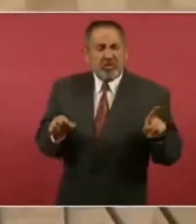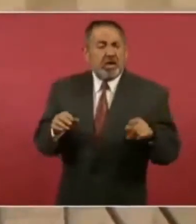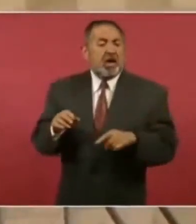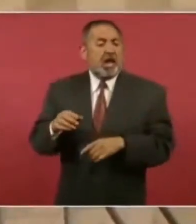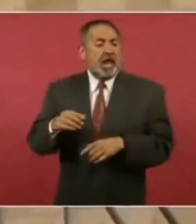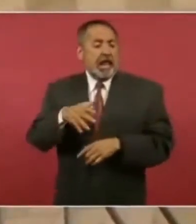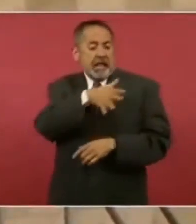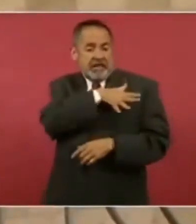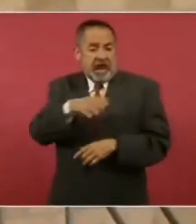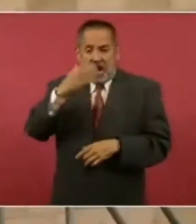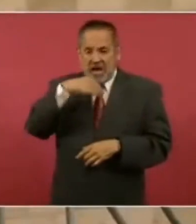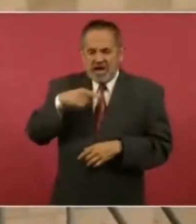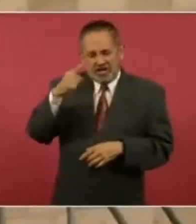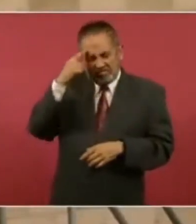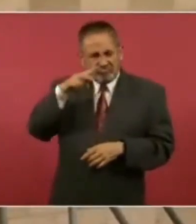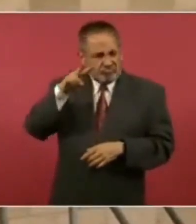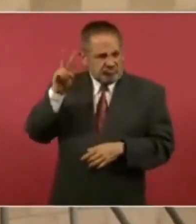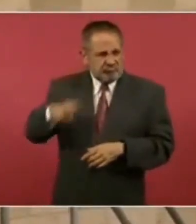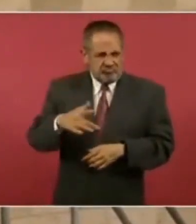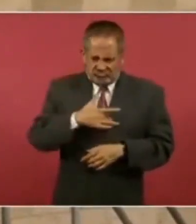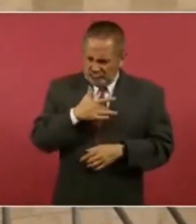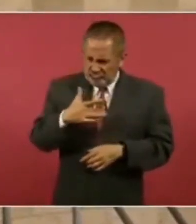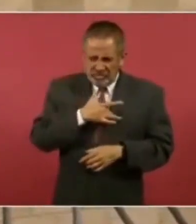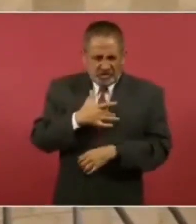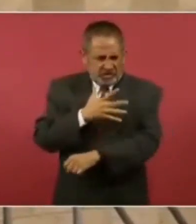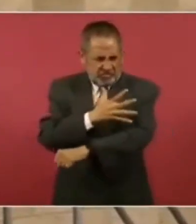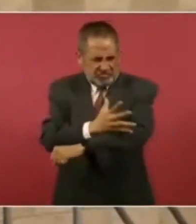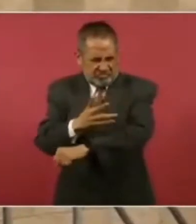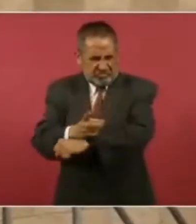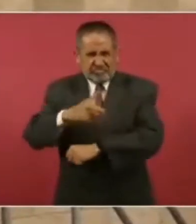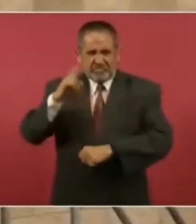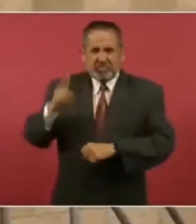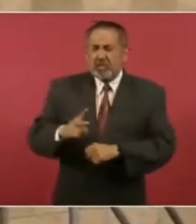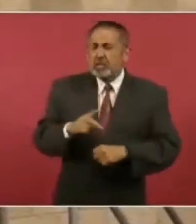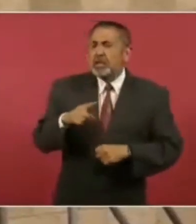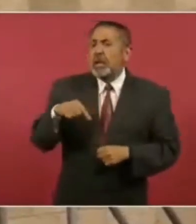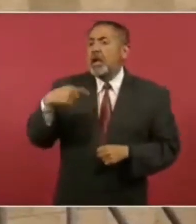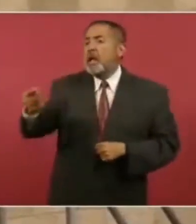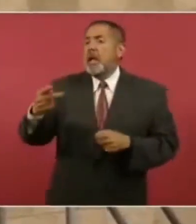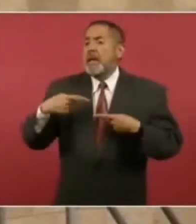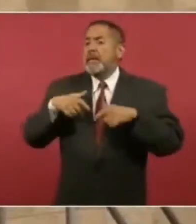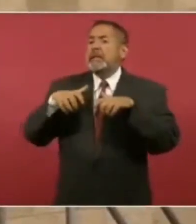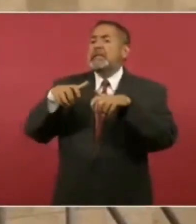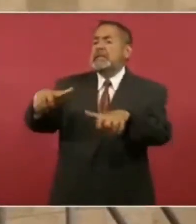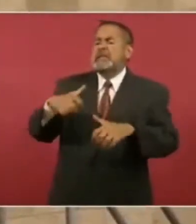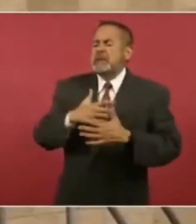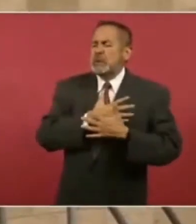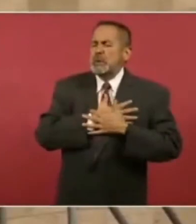profesaba un sincero y profundo amor al pueblo.